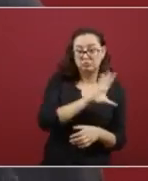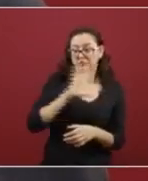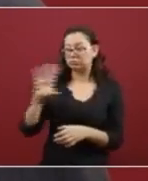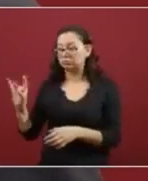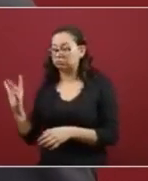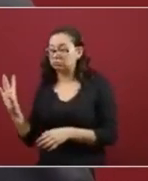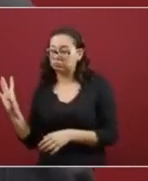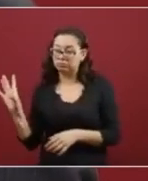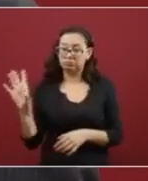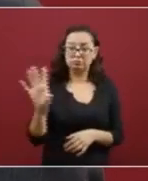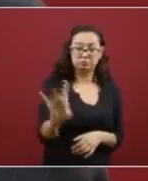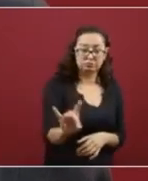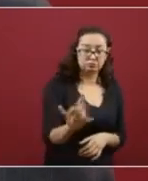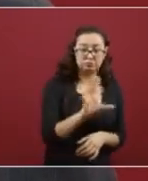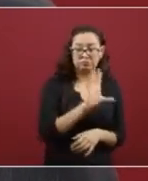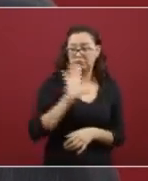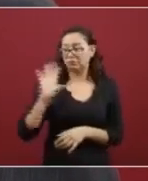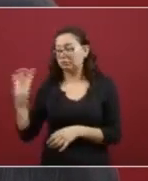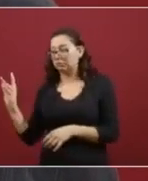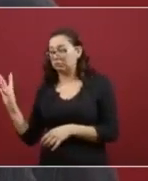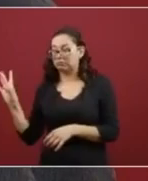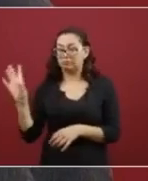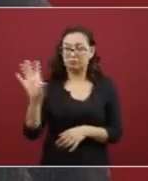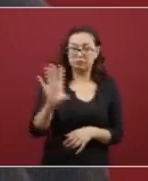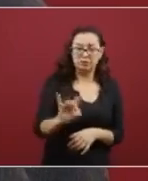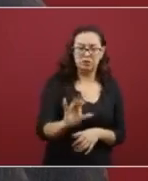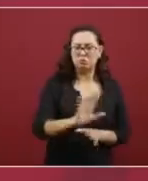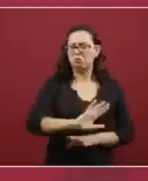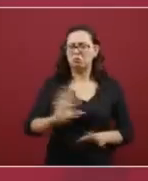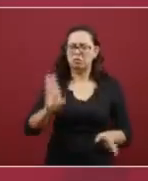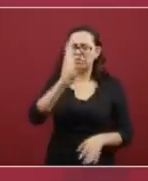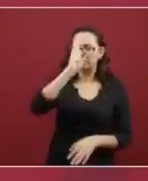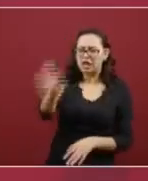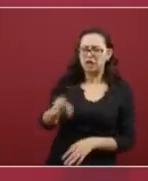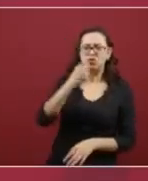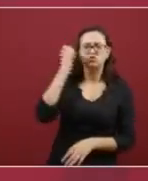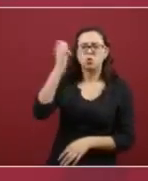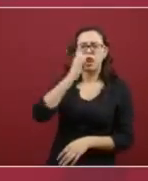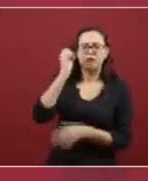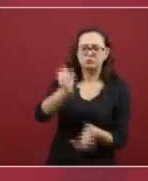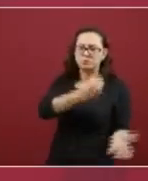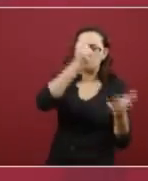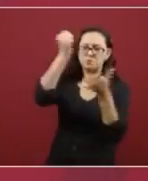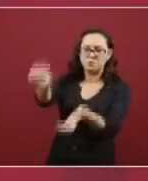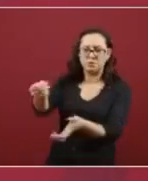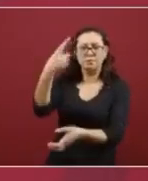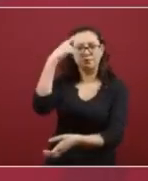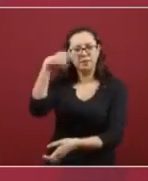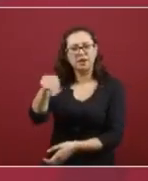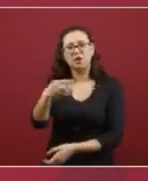que no pasen por muchas instancias gubernamentales y que